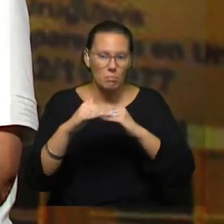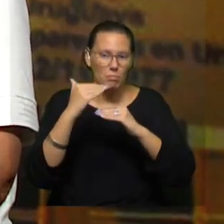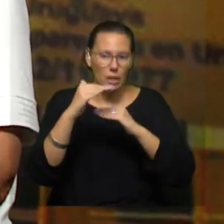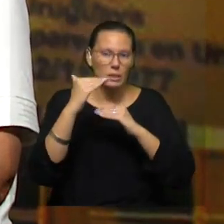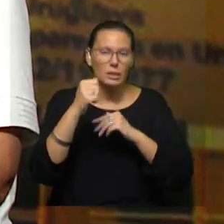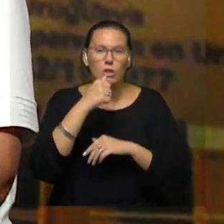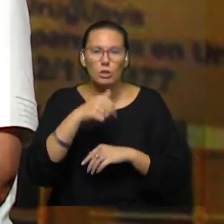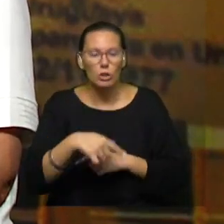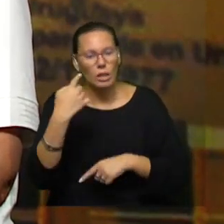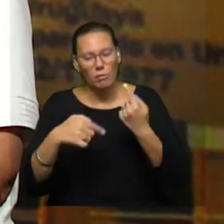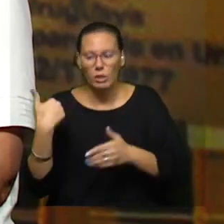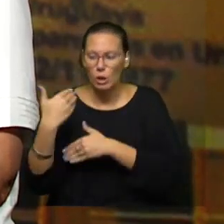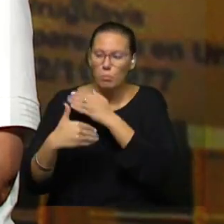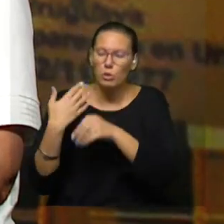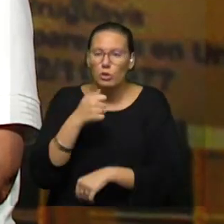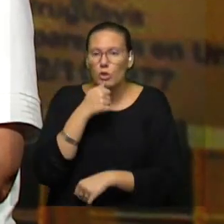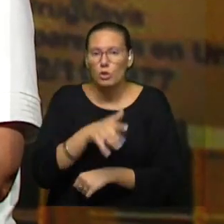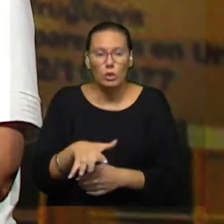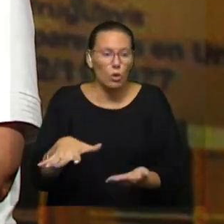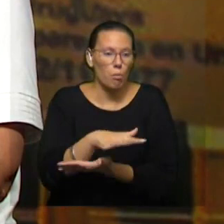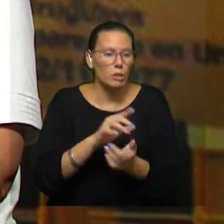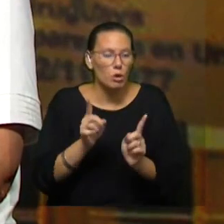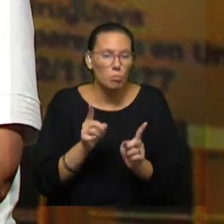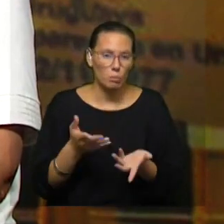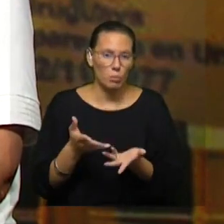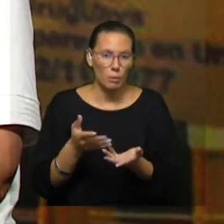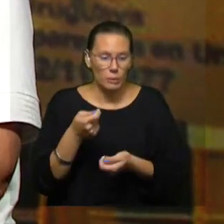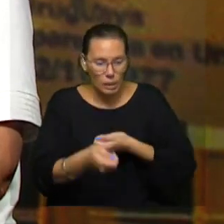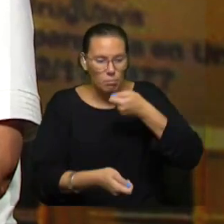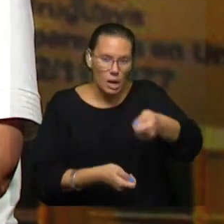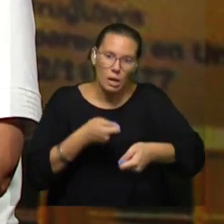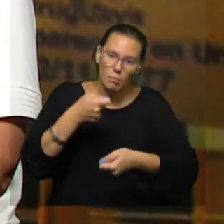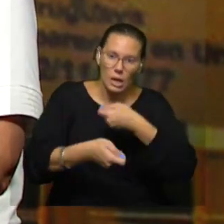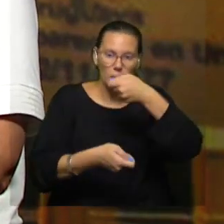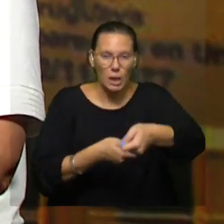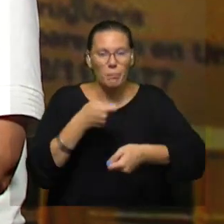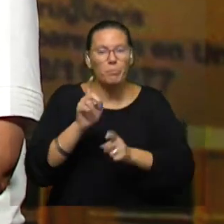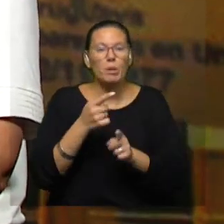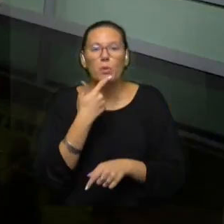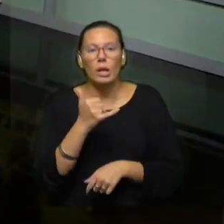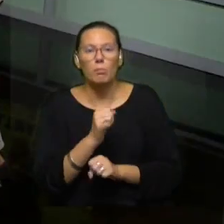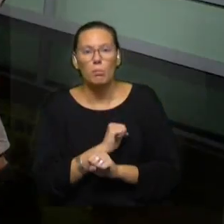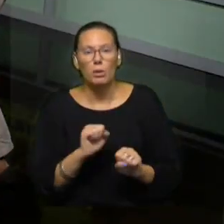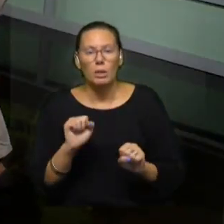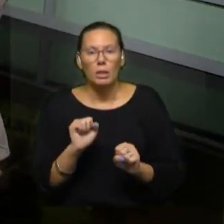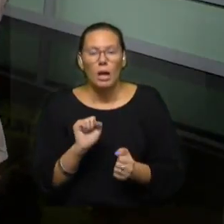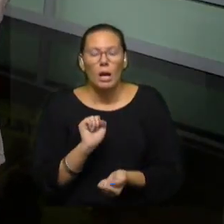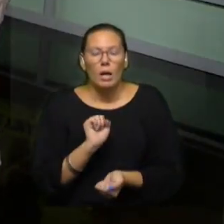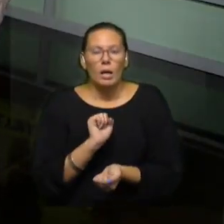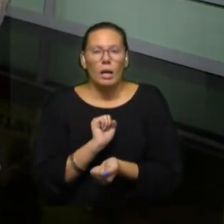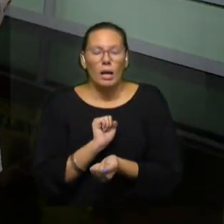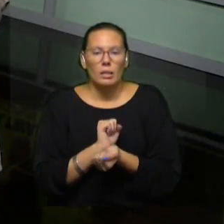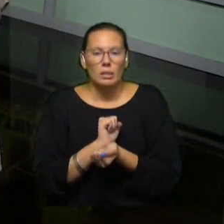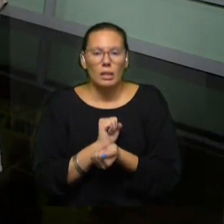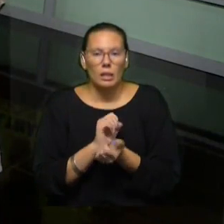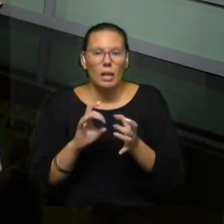historia y de los distintos procesos históricos que va teniendo un espacio, y capaz que un mismo ejemplo podría ser el Penal de Libertad, ¿no? Que